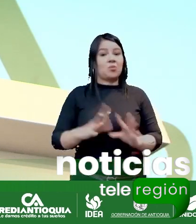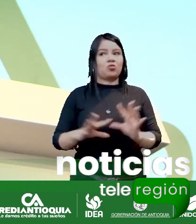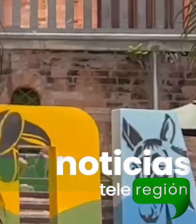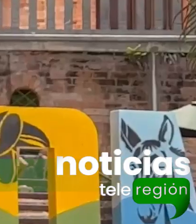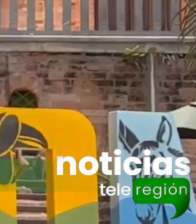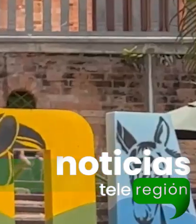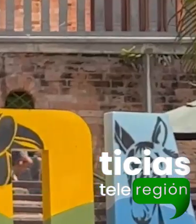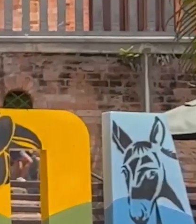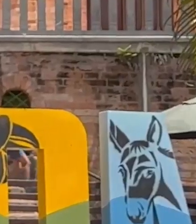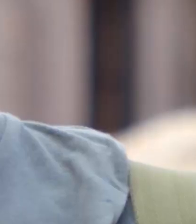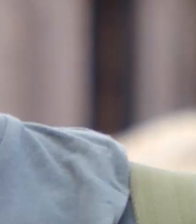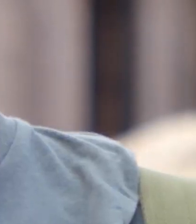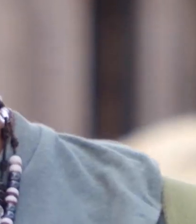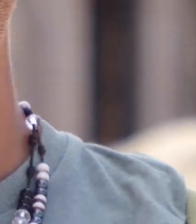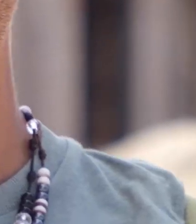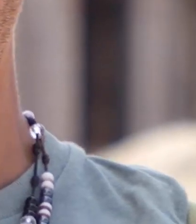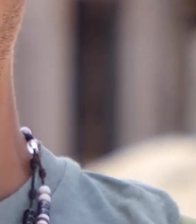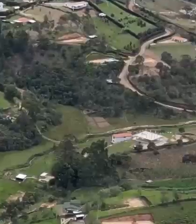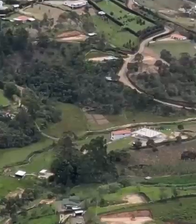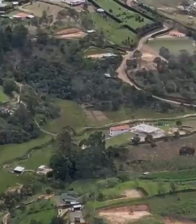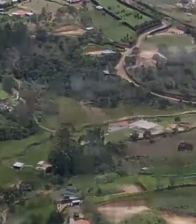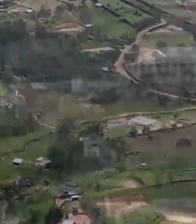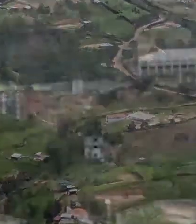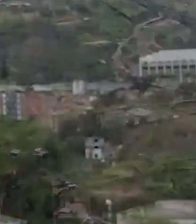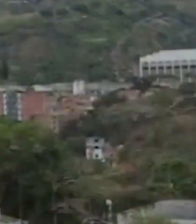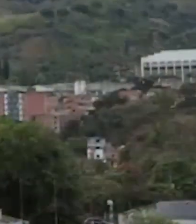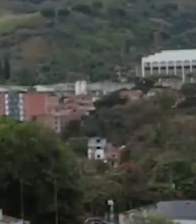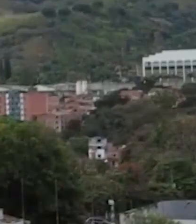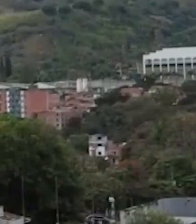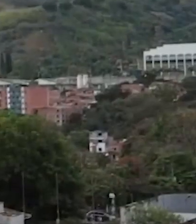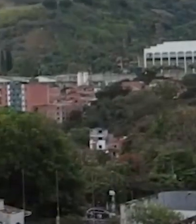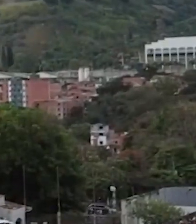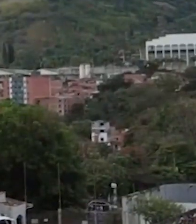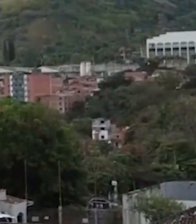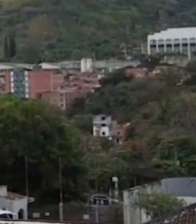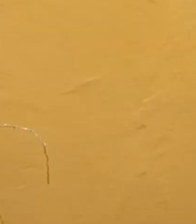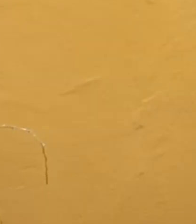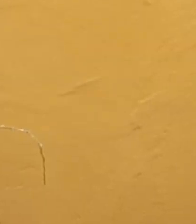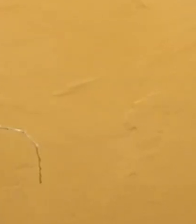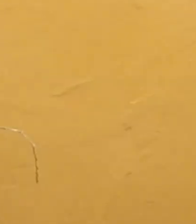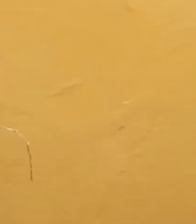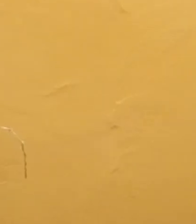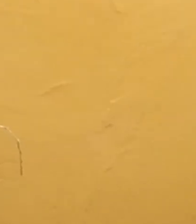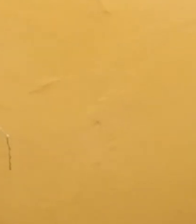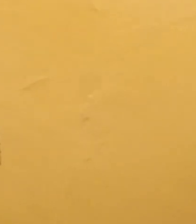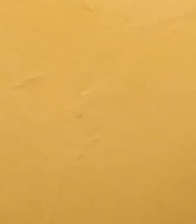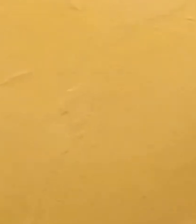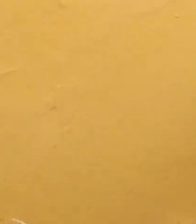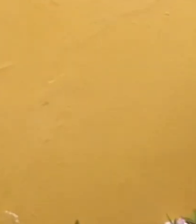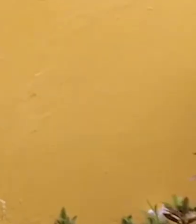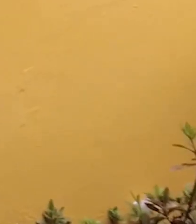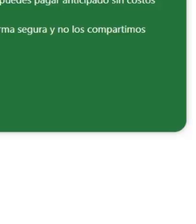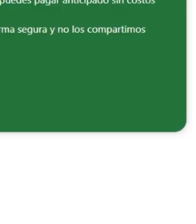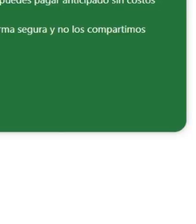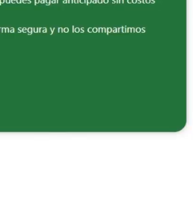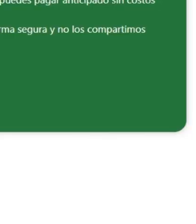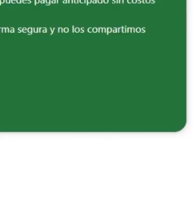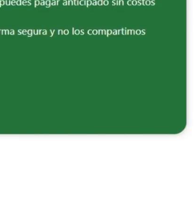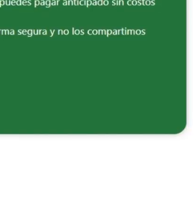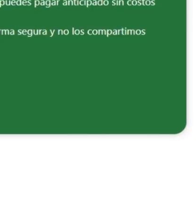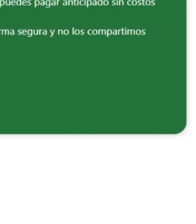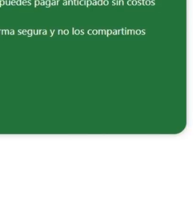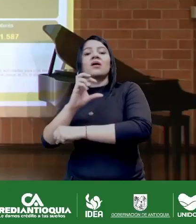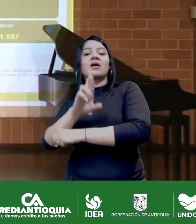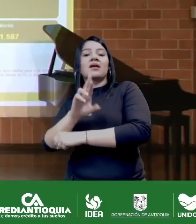quien le preste con ese programa la gobernación de Antioquia y el idea buscan que las personas que no tienen historial crediticio o que no pueden acceder a los créditos